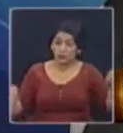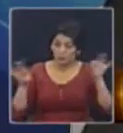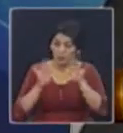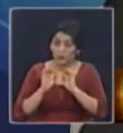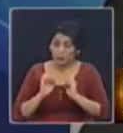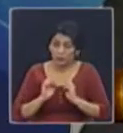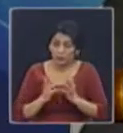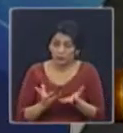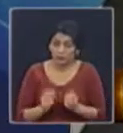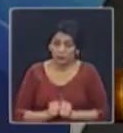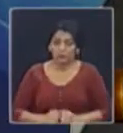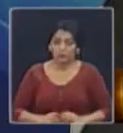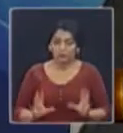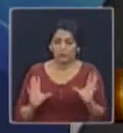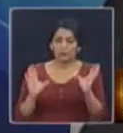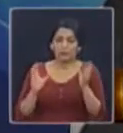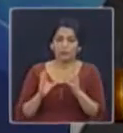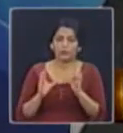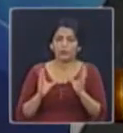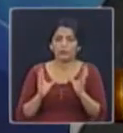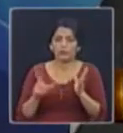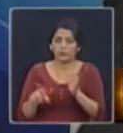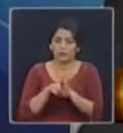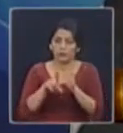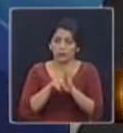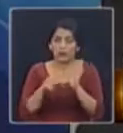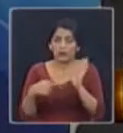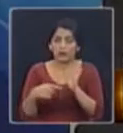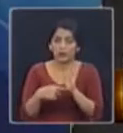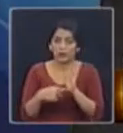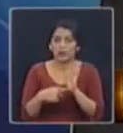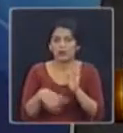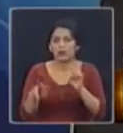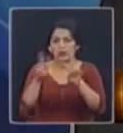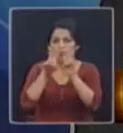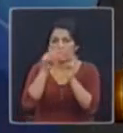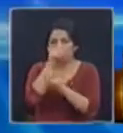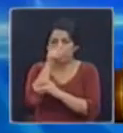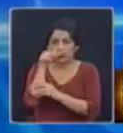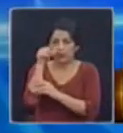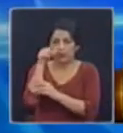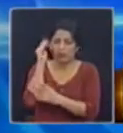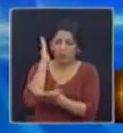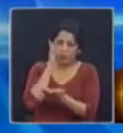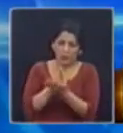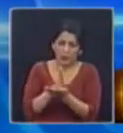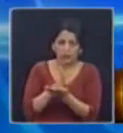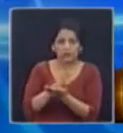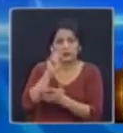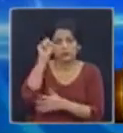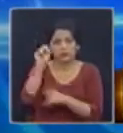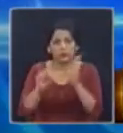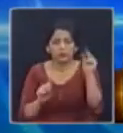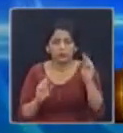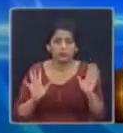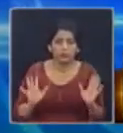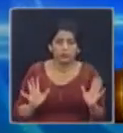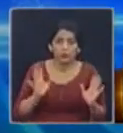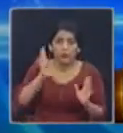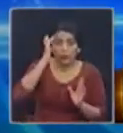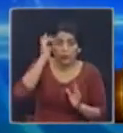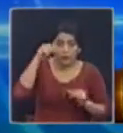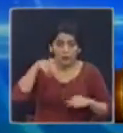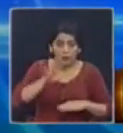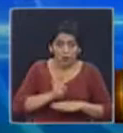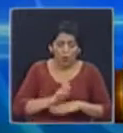de acuerdo o no con la eliminación de la tabla de consumo de drogas, en un problema social gravísimo que está afectando